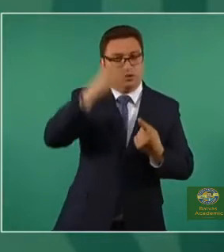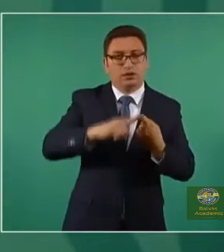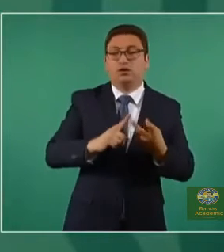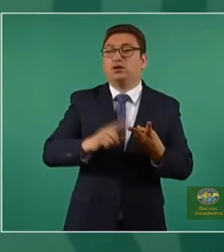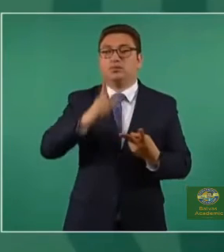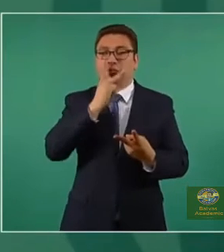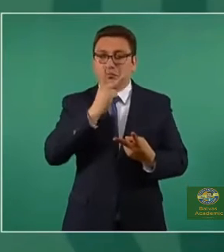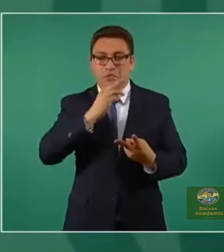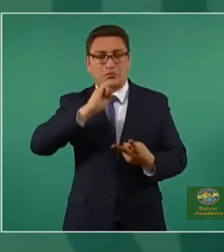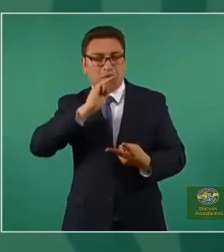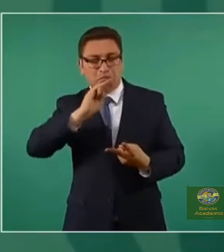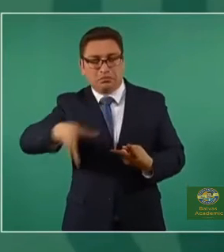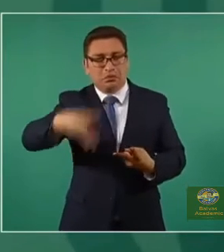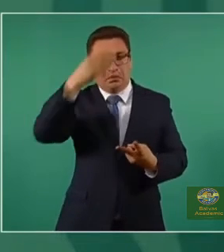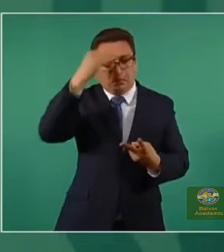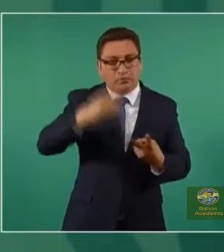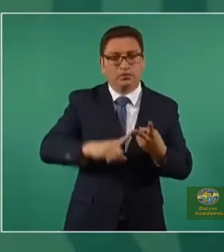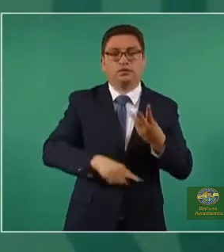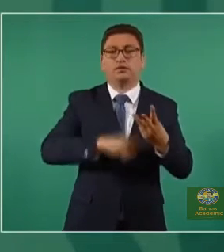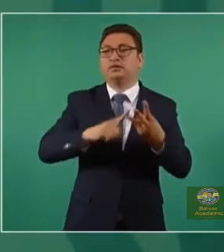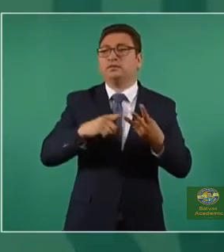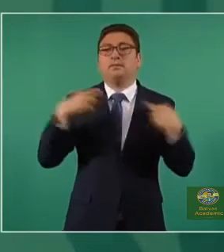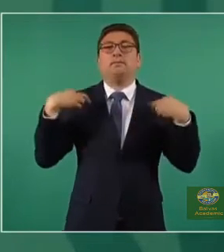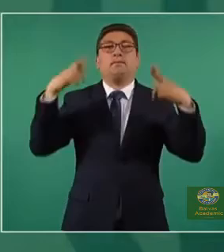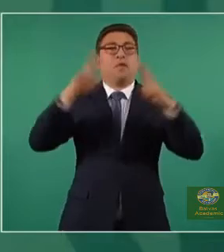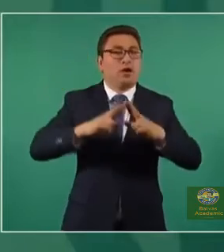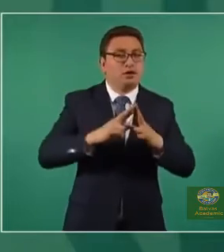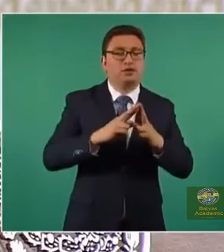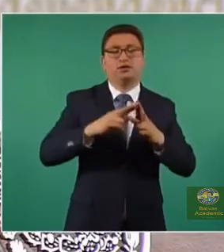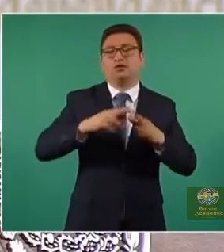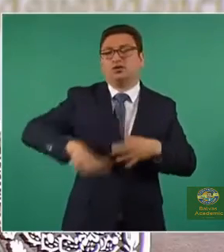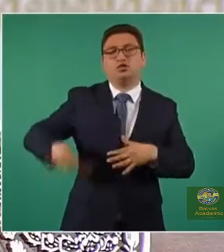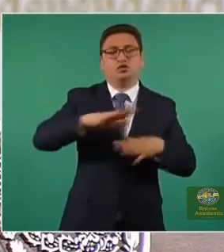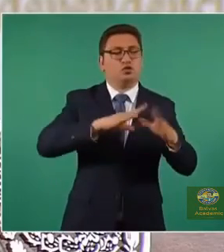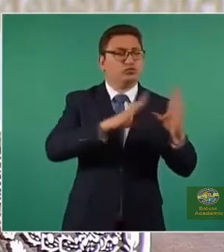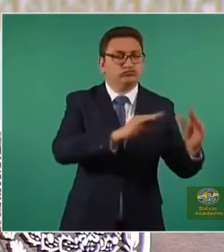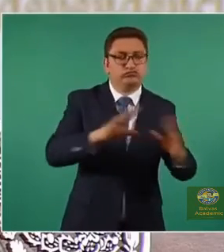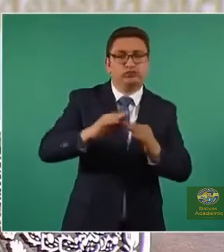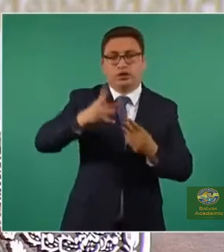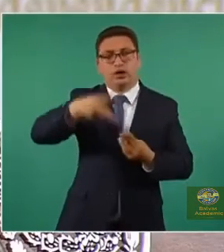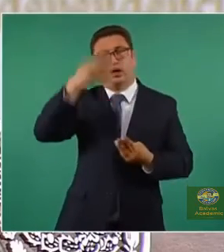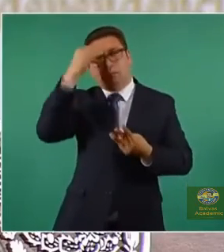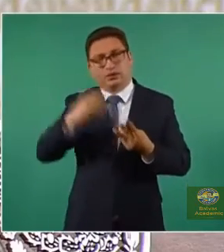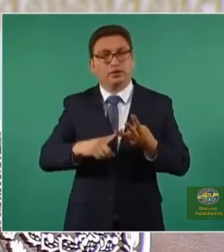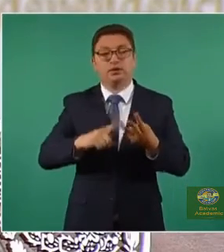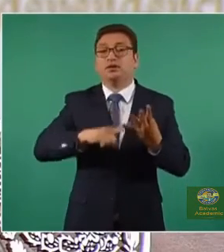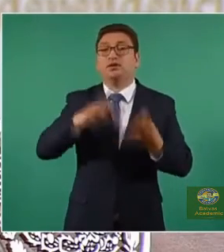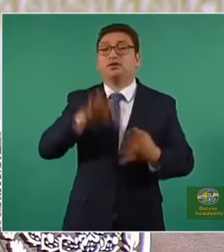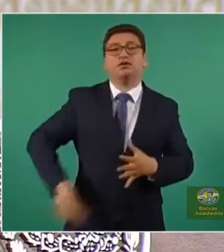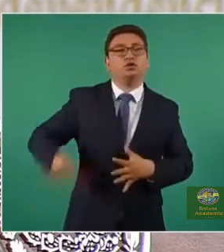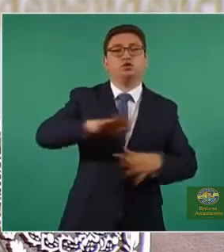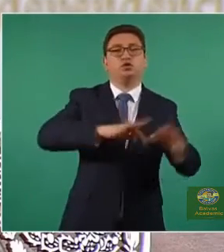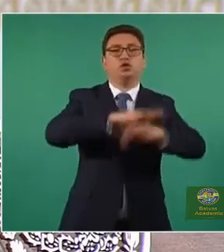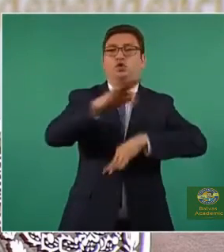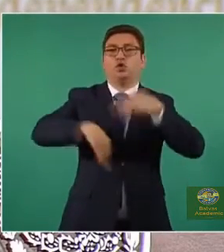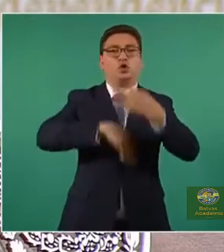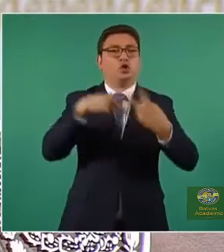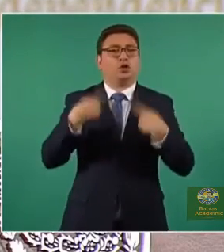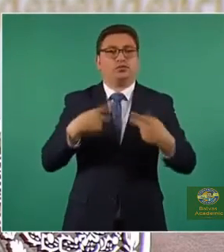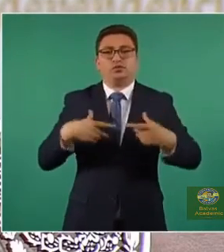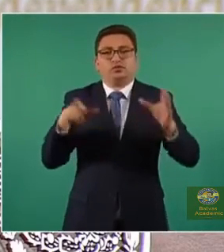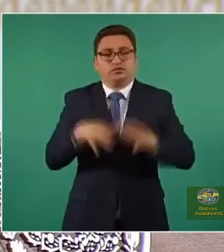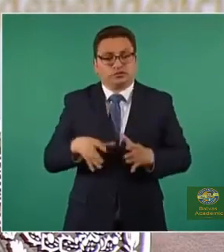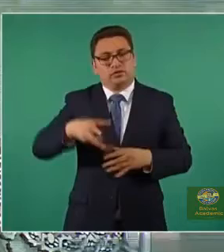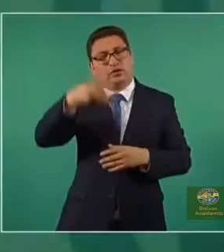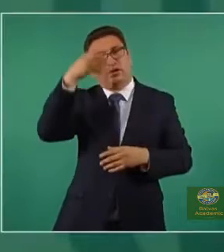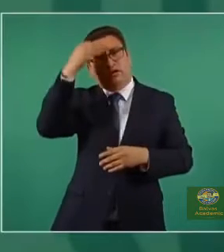padres de familia, va a ser un mes de aprendizaje para los maestros y profesores, y va a ser un mes de aprendizaje para toda la sociedad, para las comunidades